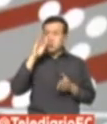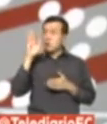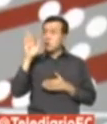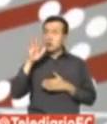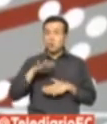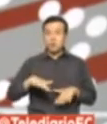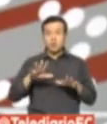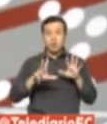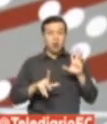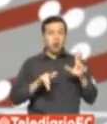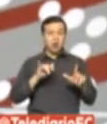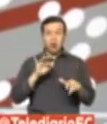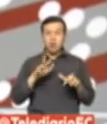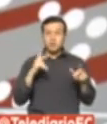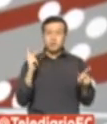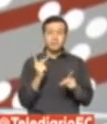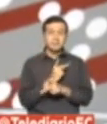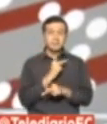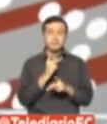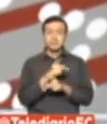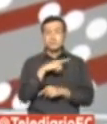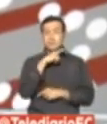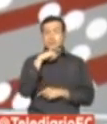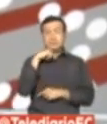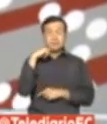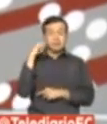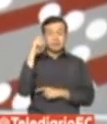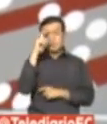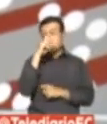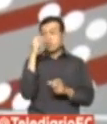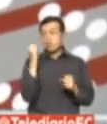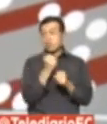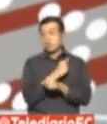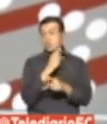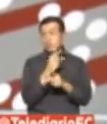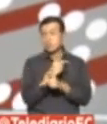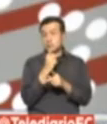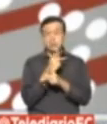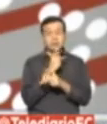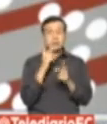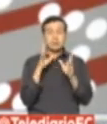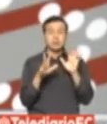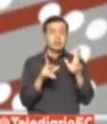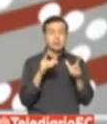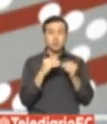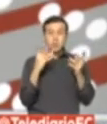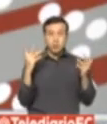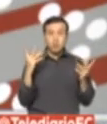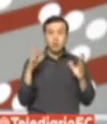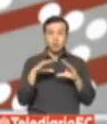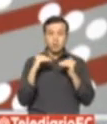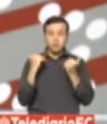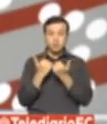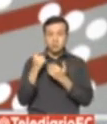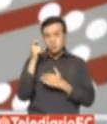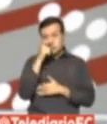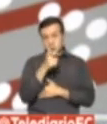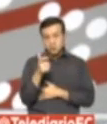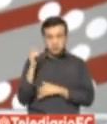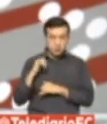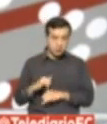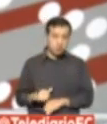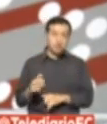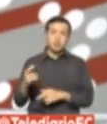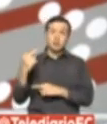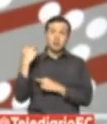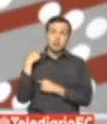la corrupción nos está prácticamente acabando. No podemos aceptar, por ejemplo, que la Comisión de Fiscalización continúe